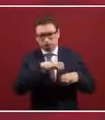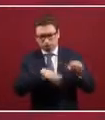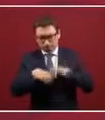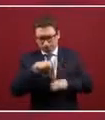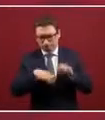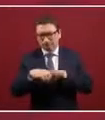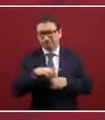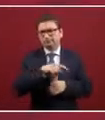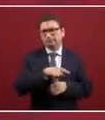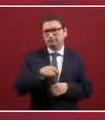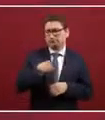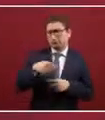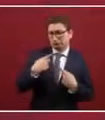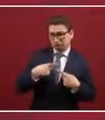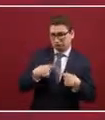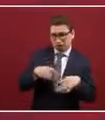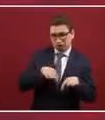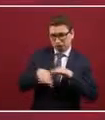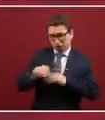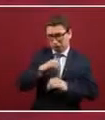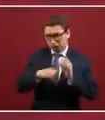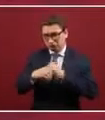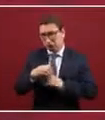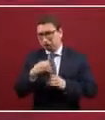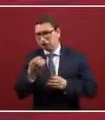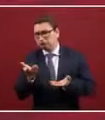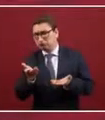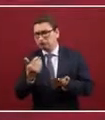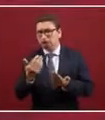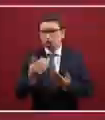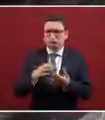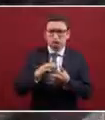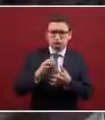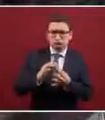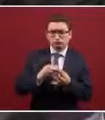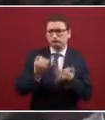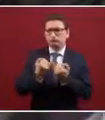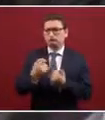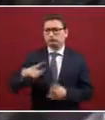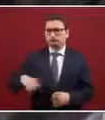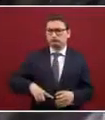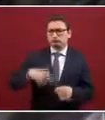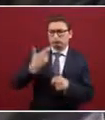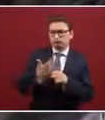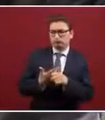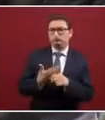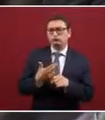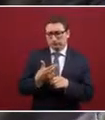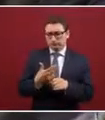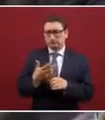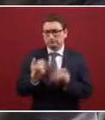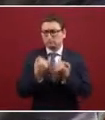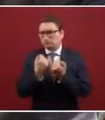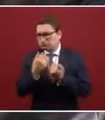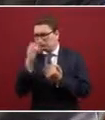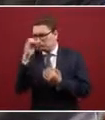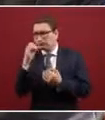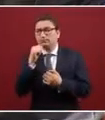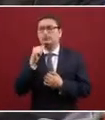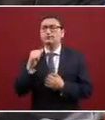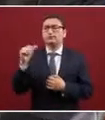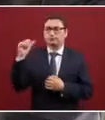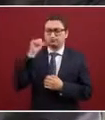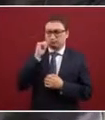los obreros, de los gobernadores. Ayer me reuní